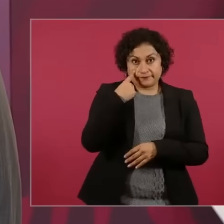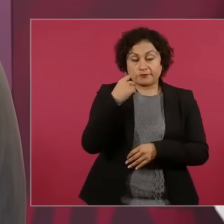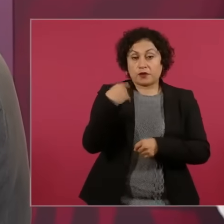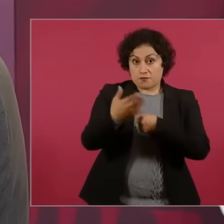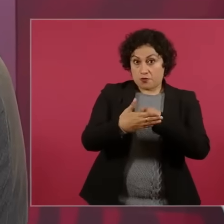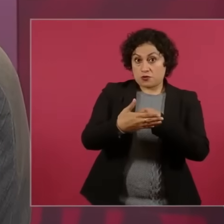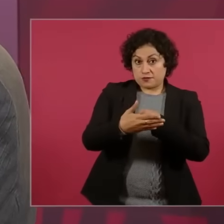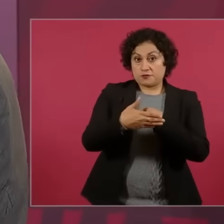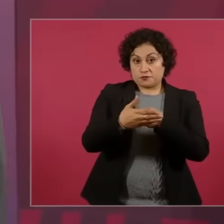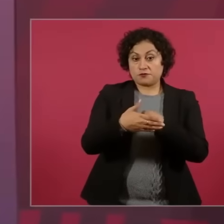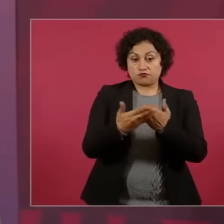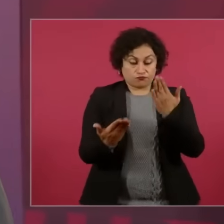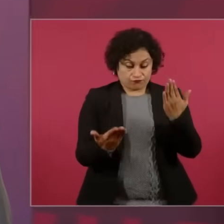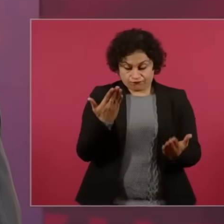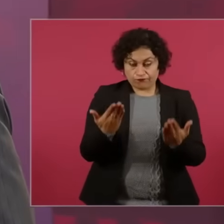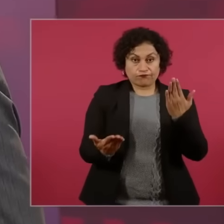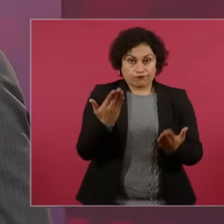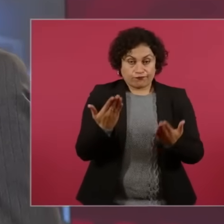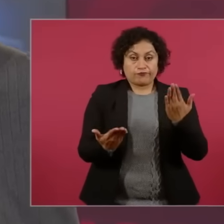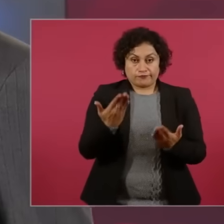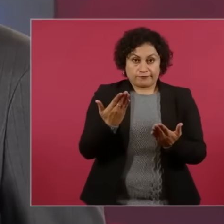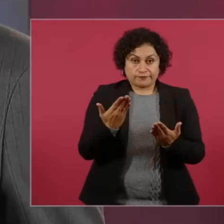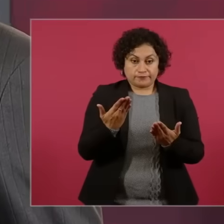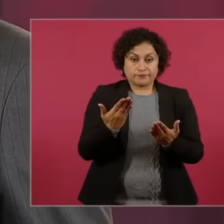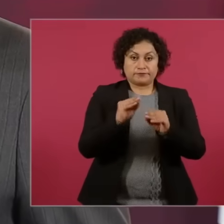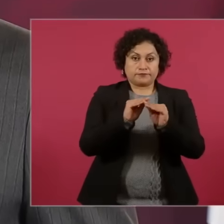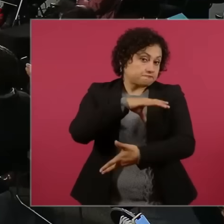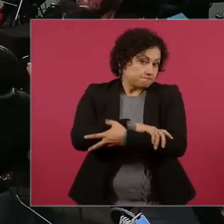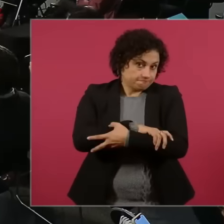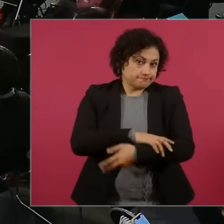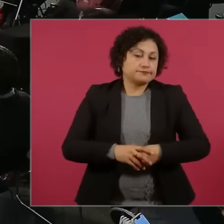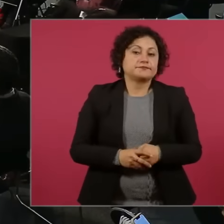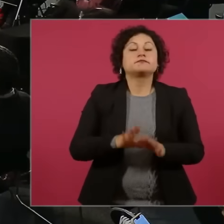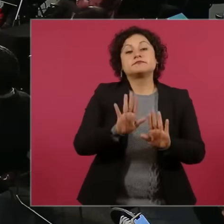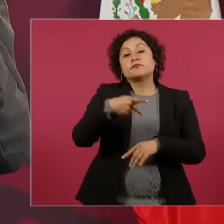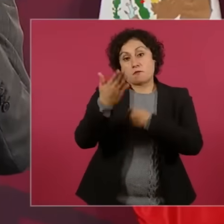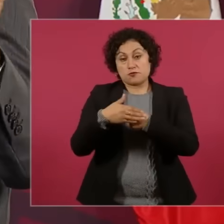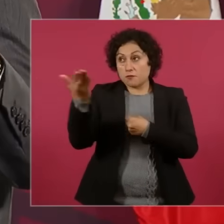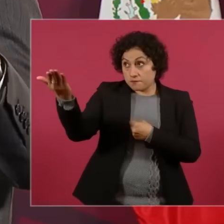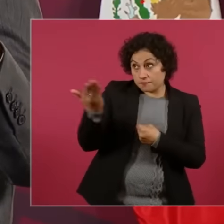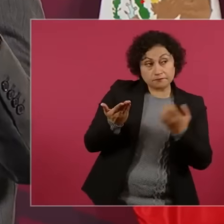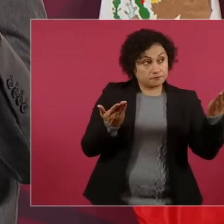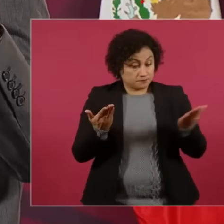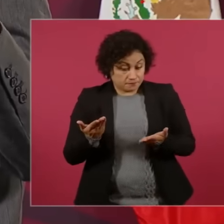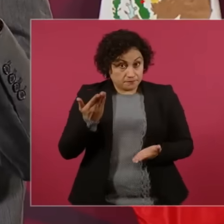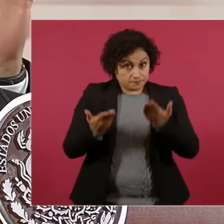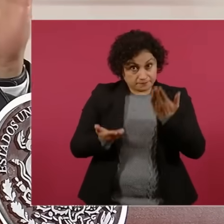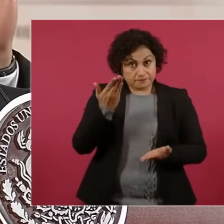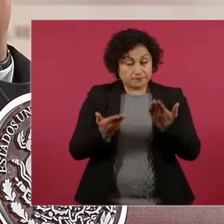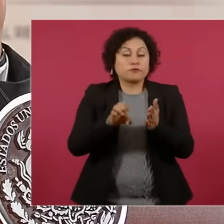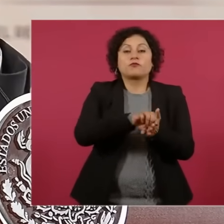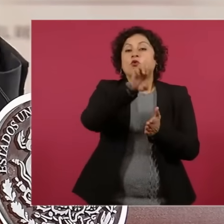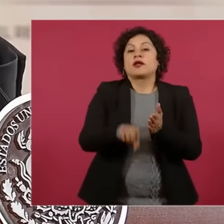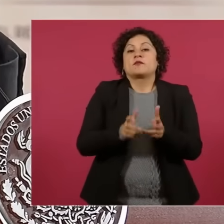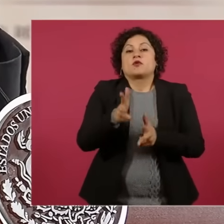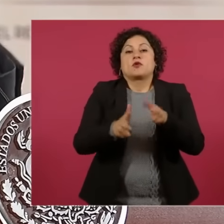comparar. ¿Y algo? ¿Van a creer que eres idiota? Con todo el respeto al pueblo de España. Pero vamos a comparar cuántos kilómetros de